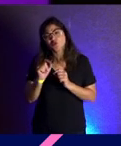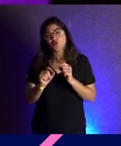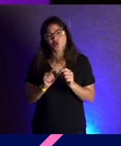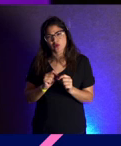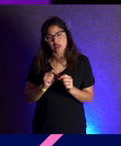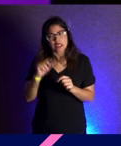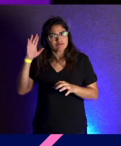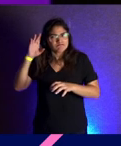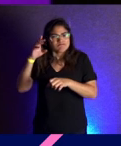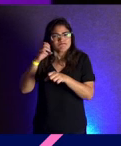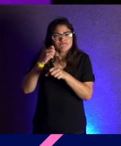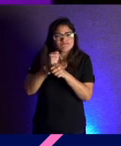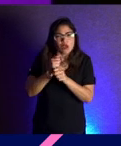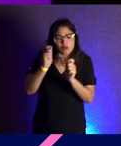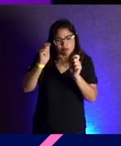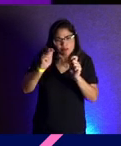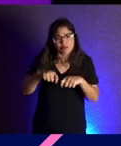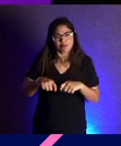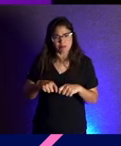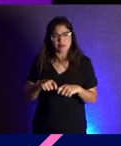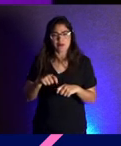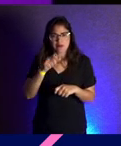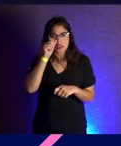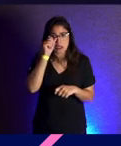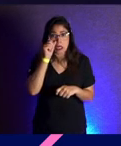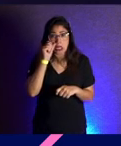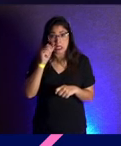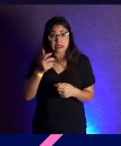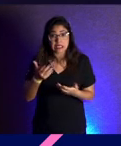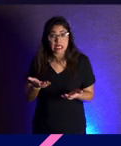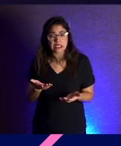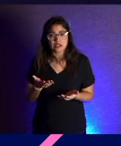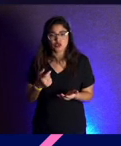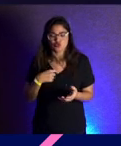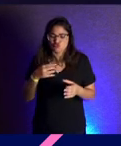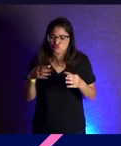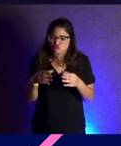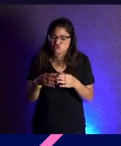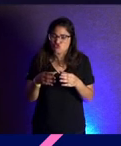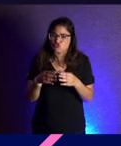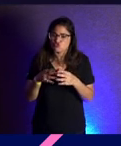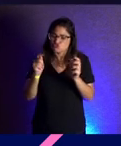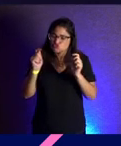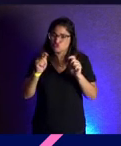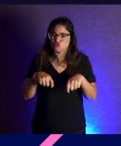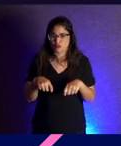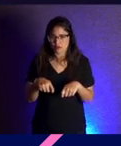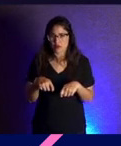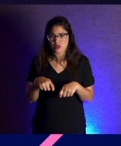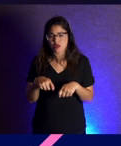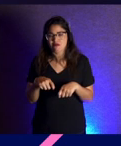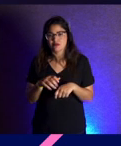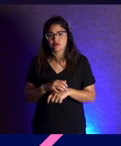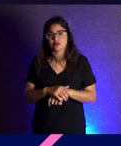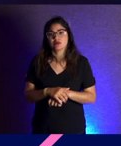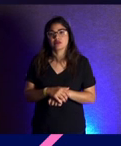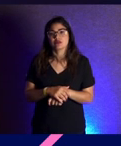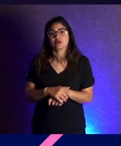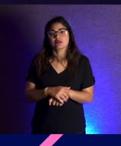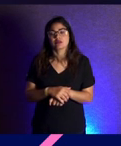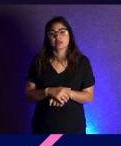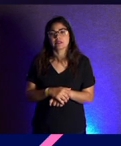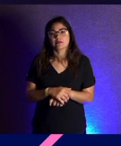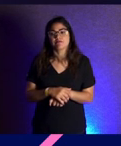calcular la probabilidad, el rango de probabilidad para tomar en cuenta tanto de la víctima. También en Colombia tuvimos